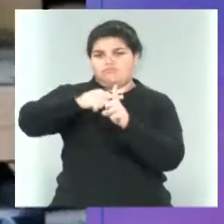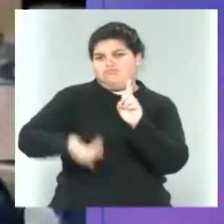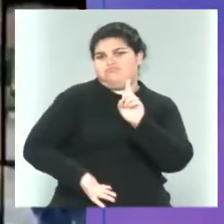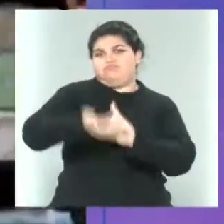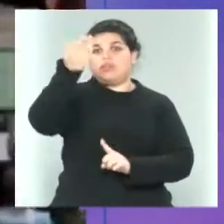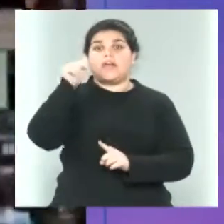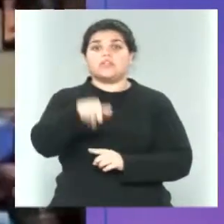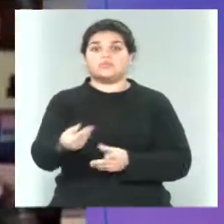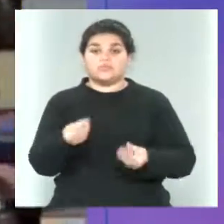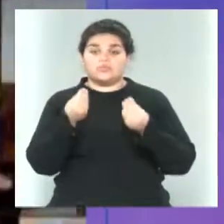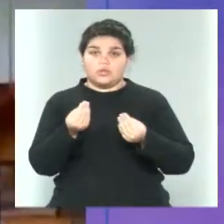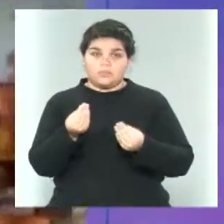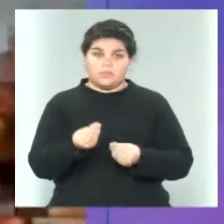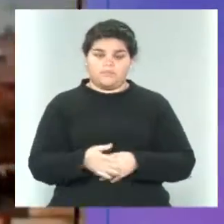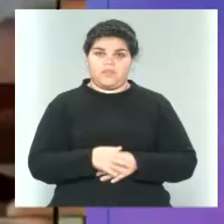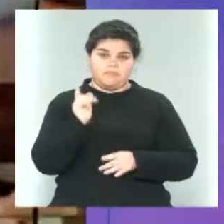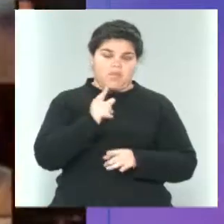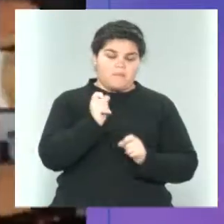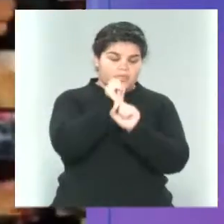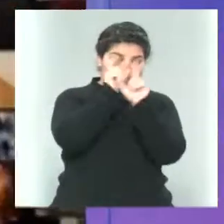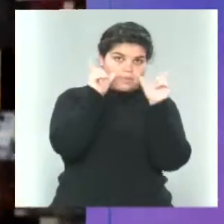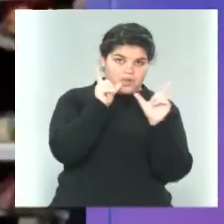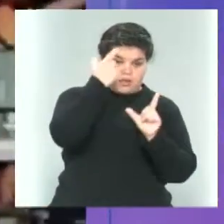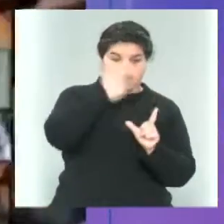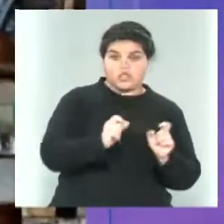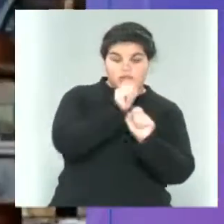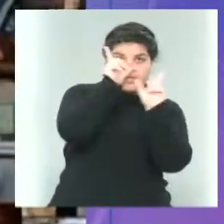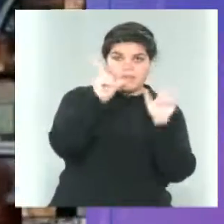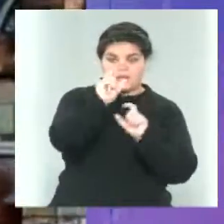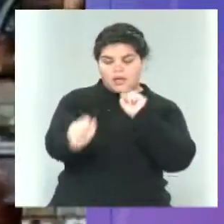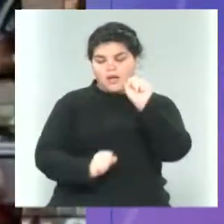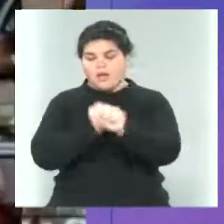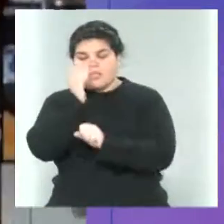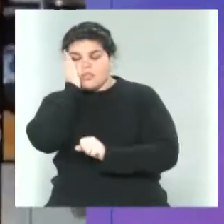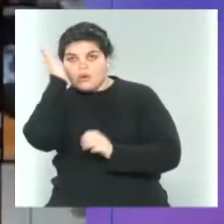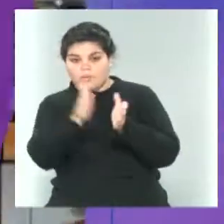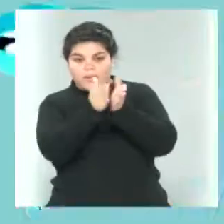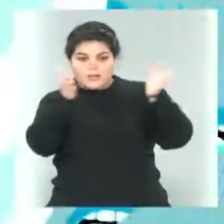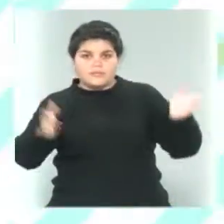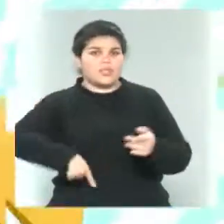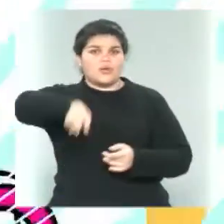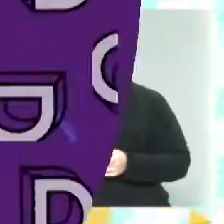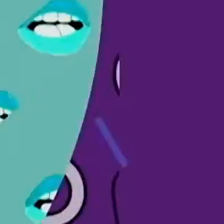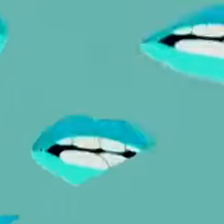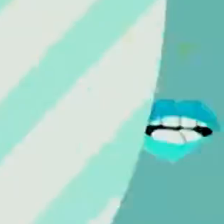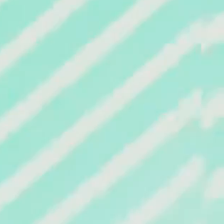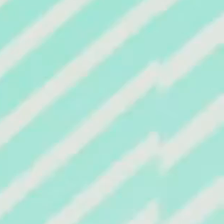la cadena de consumo que va desde que nos despertamos hasta que nos acostamos, está presente el cambio climático.